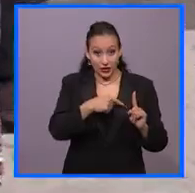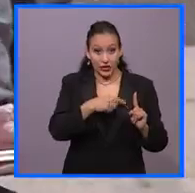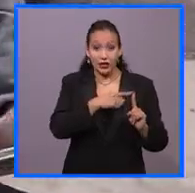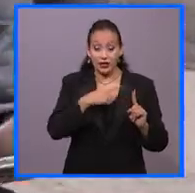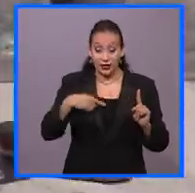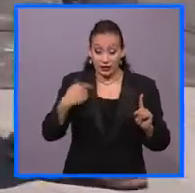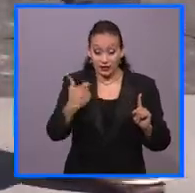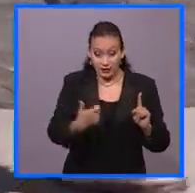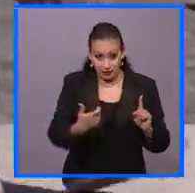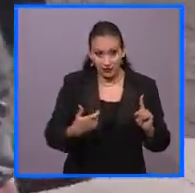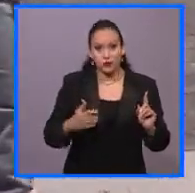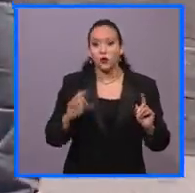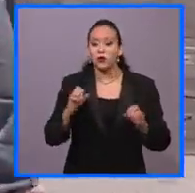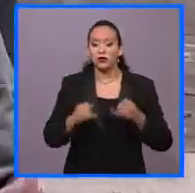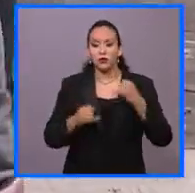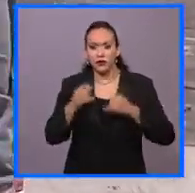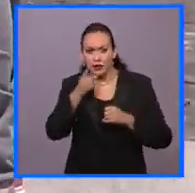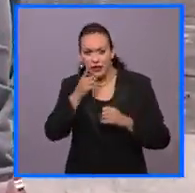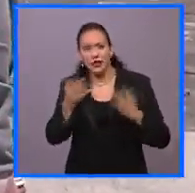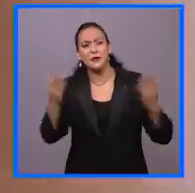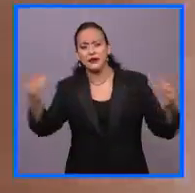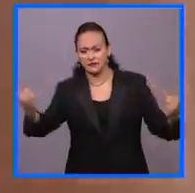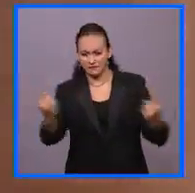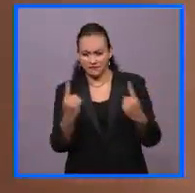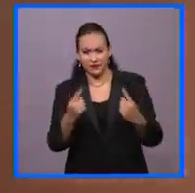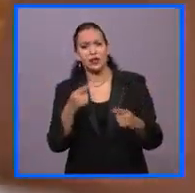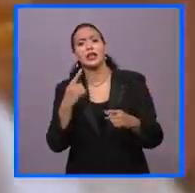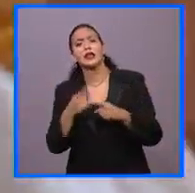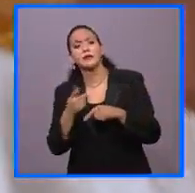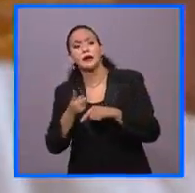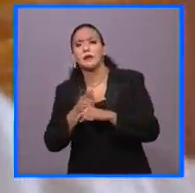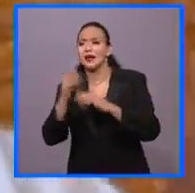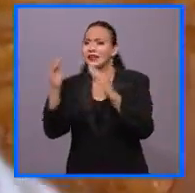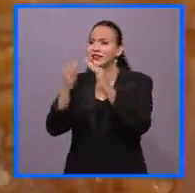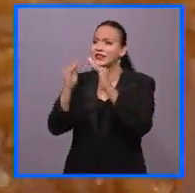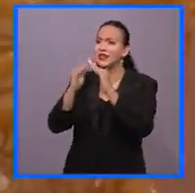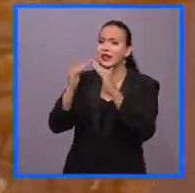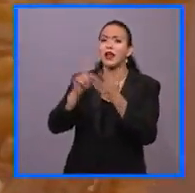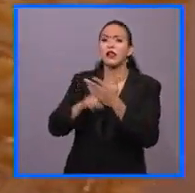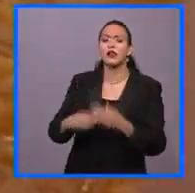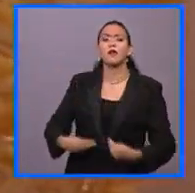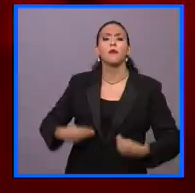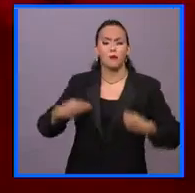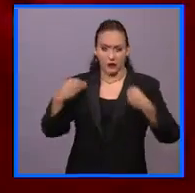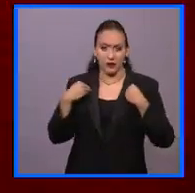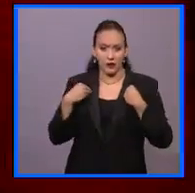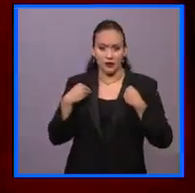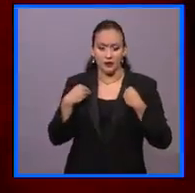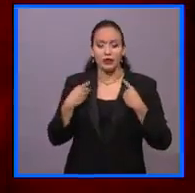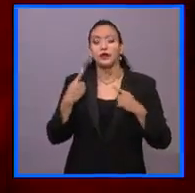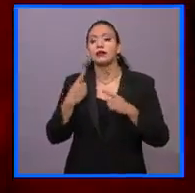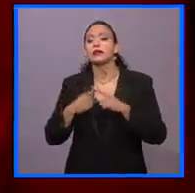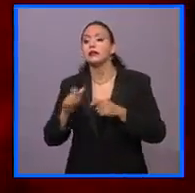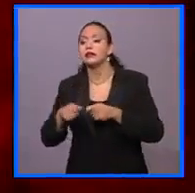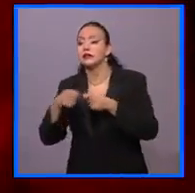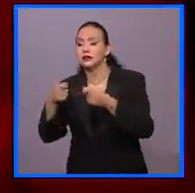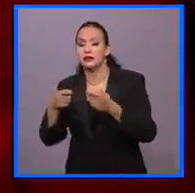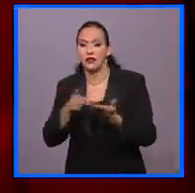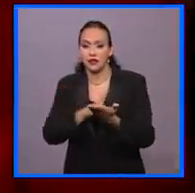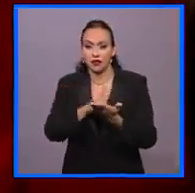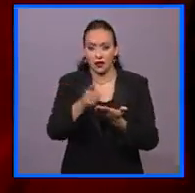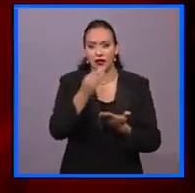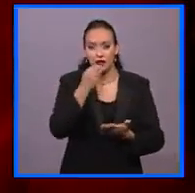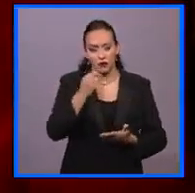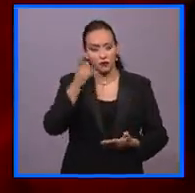cualquier decisión emitida en una controversia respecto del bien inmueble en el que habita puede incidir en la materialización de su derecho